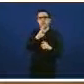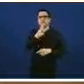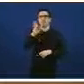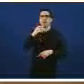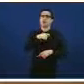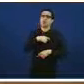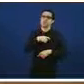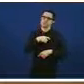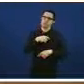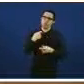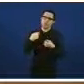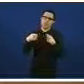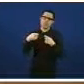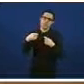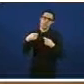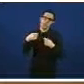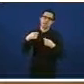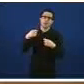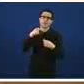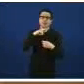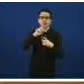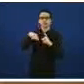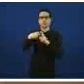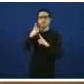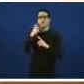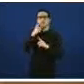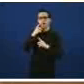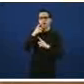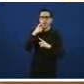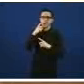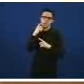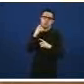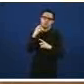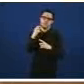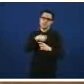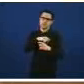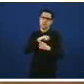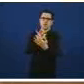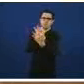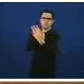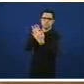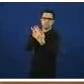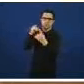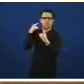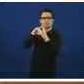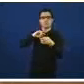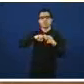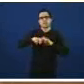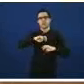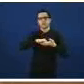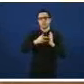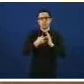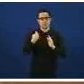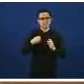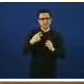de España E a Comisión Nacional E Mercado De Valores Por certo Señoría E o mesmo Banco De España E a misma Comisión Nacional Do